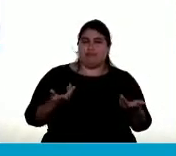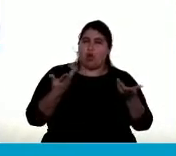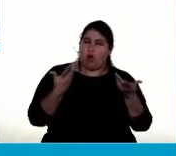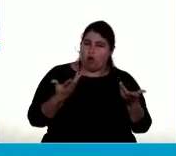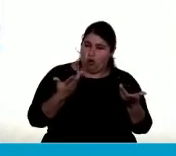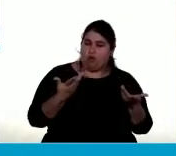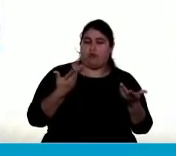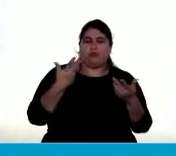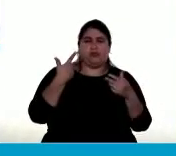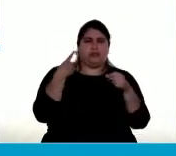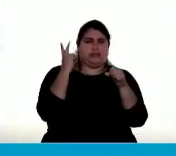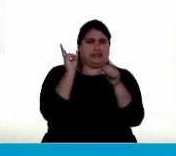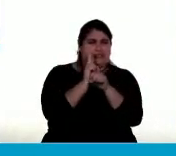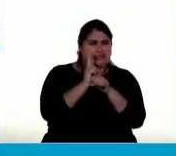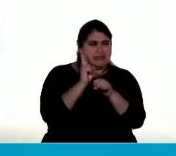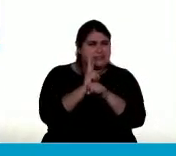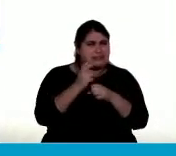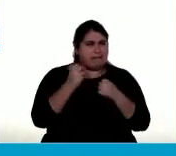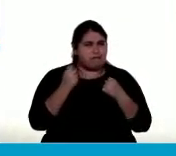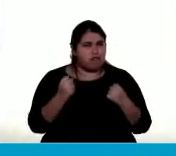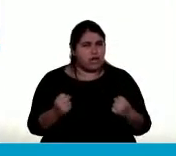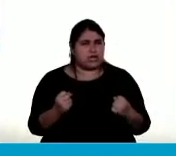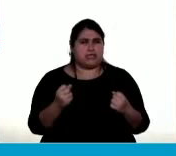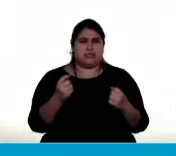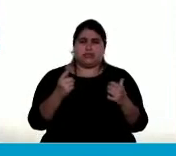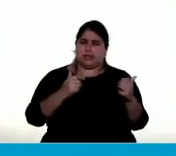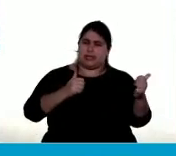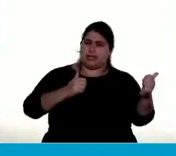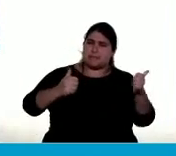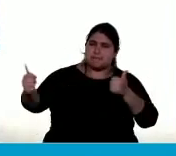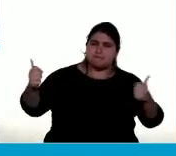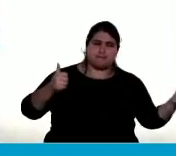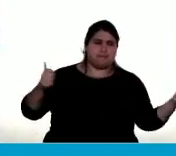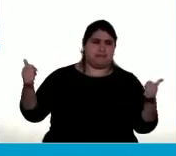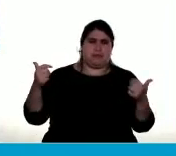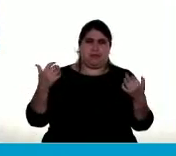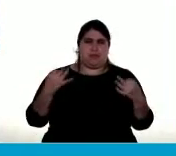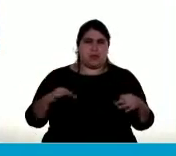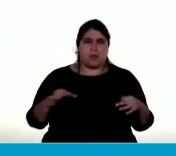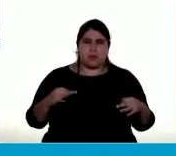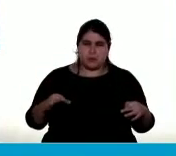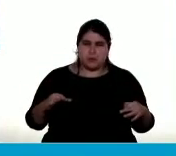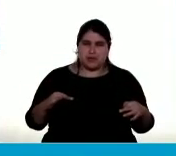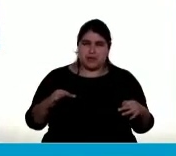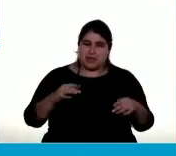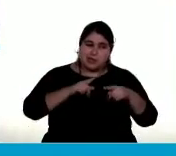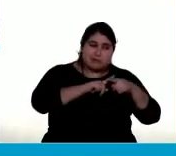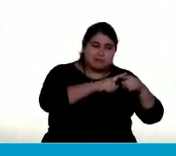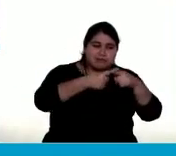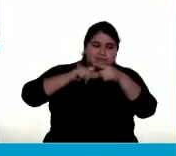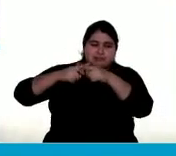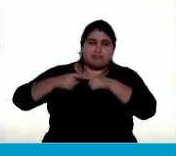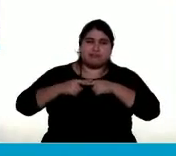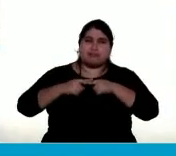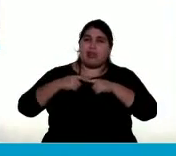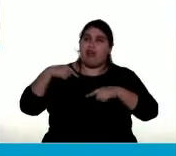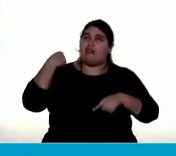las medidas de seguridad, con las medidas del aislamiento social, porque sesionar no implica estar solamente en este